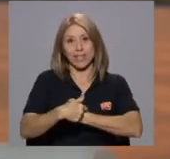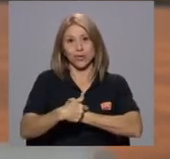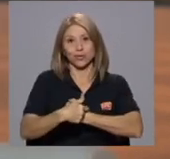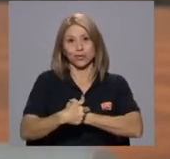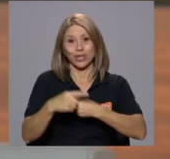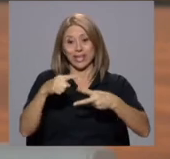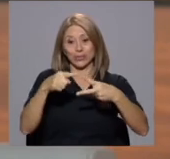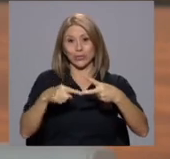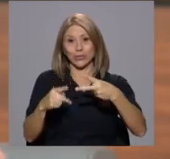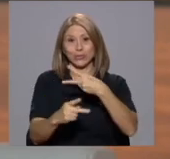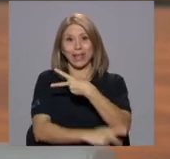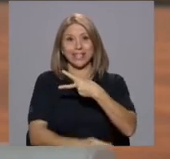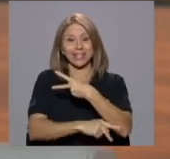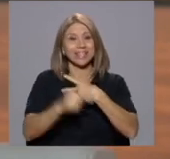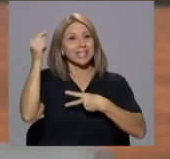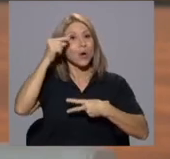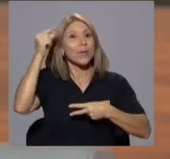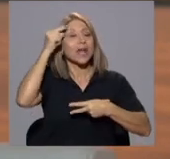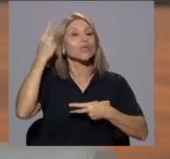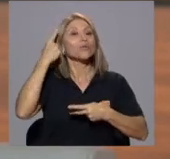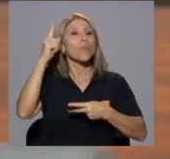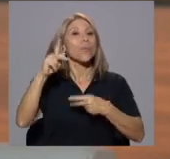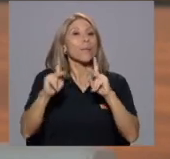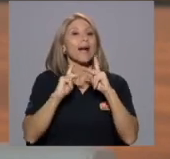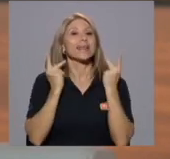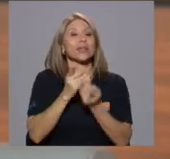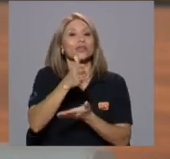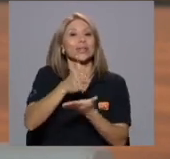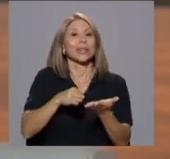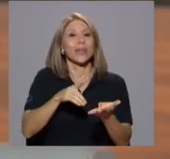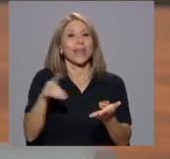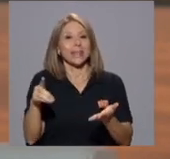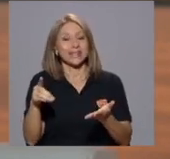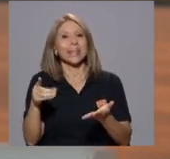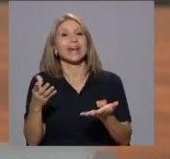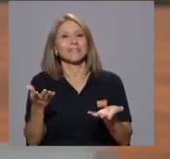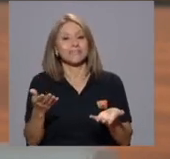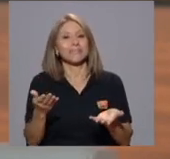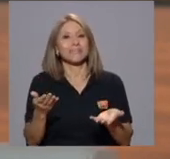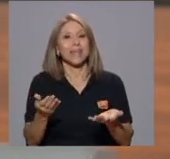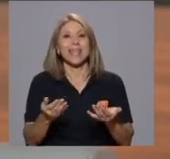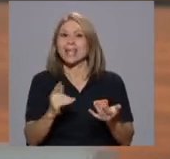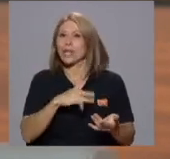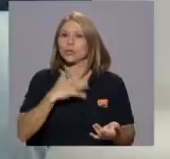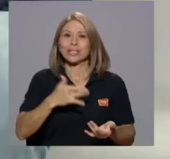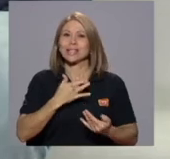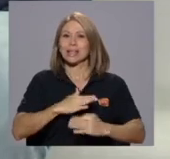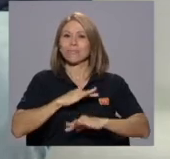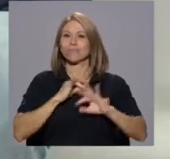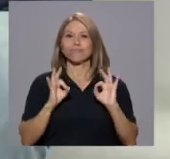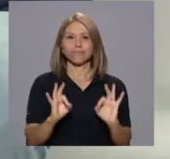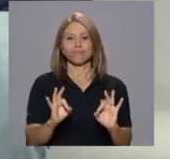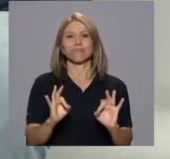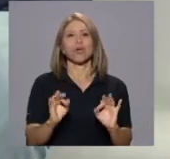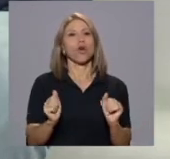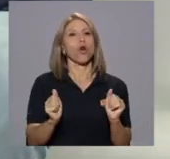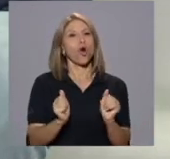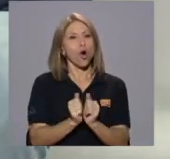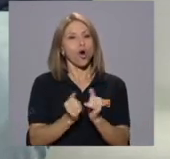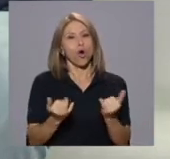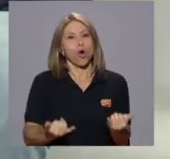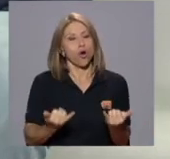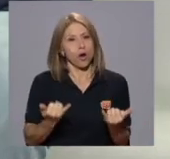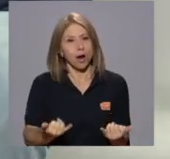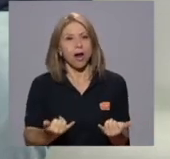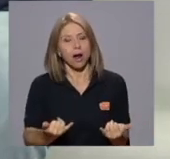por países de gobiernos de centro derecha que obviamente estarían, no se sienten a gusto, bueno, con lo que ahora se ha convertido